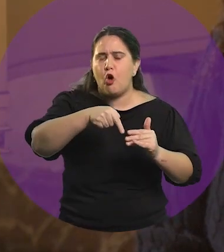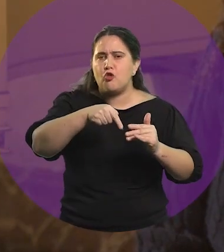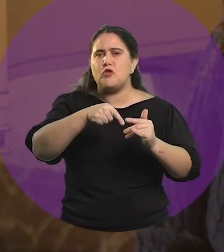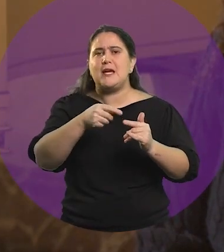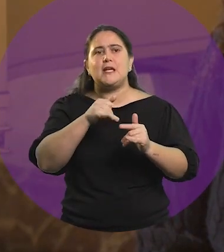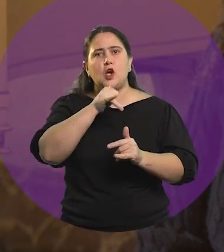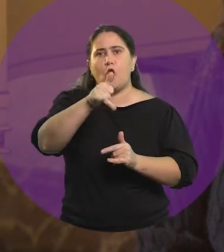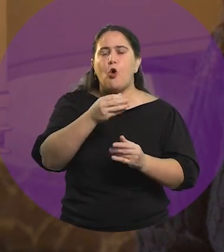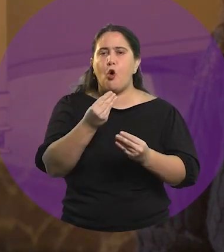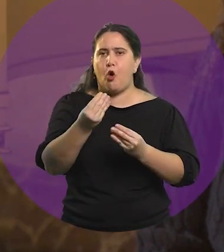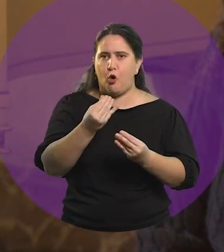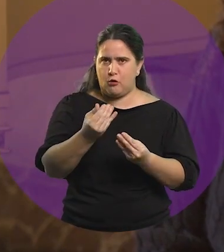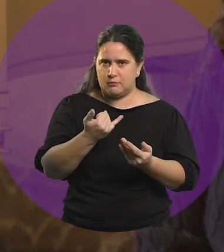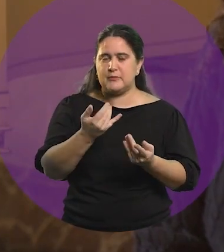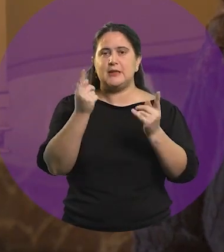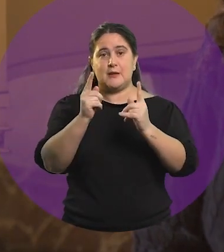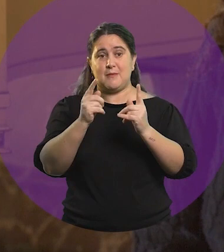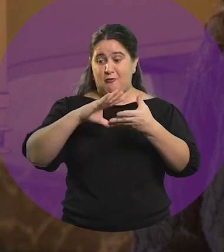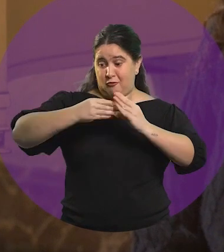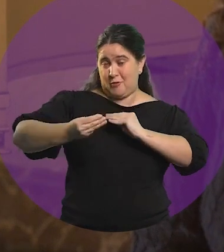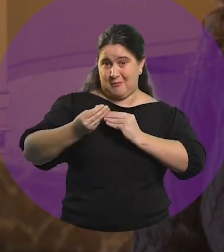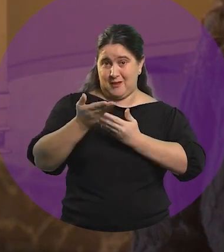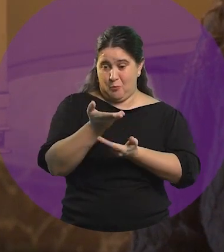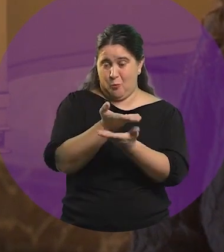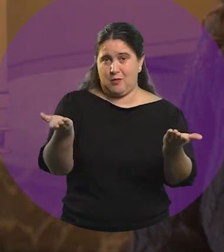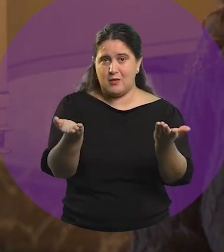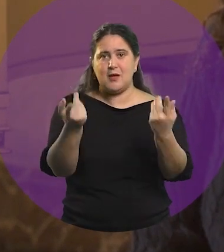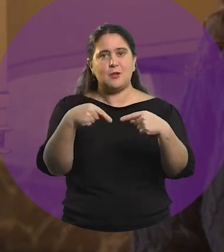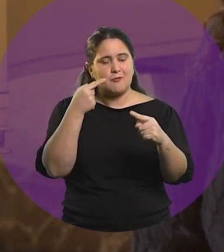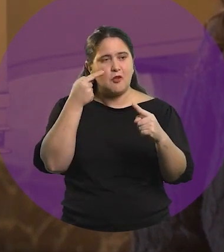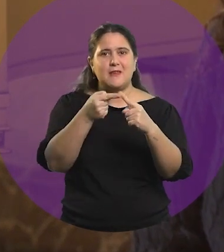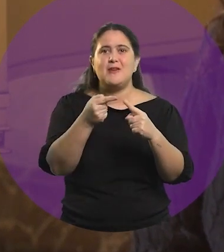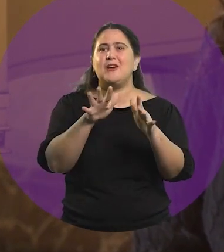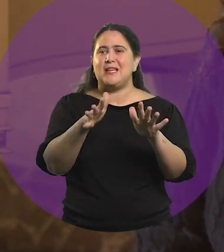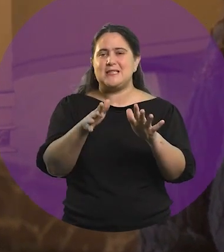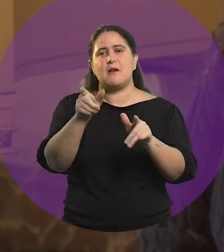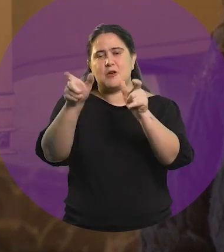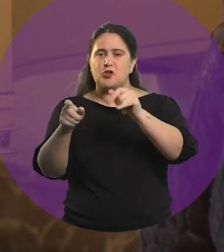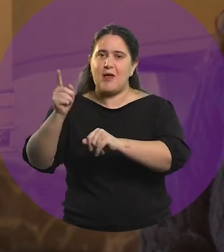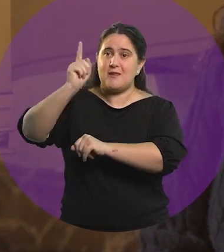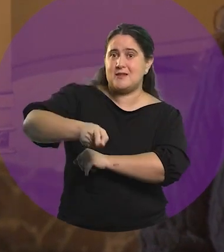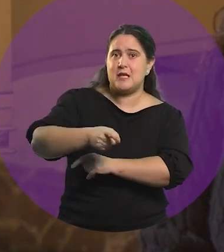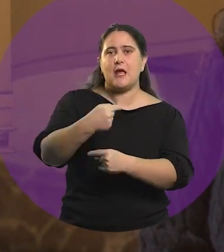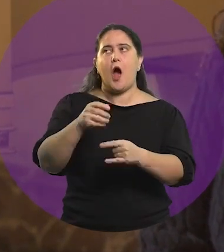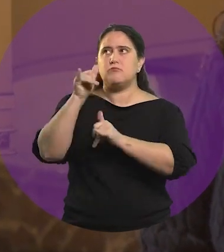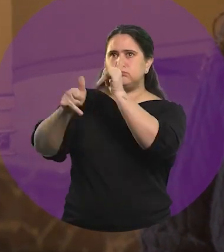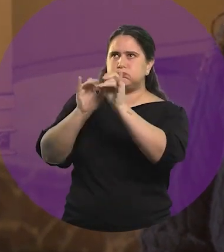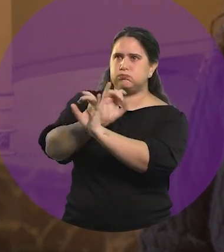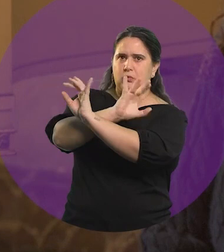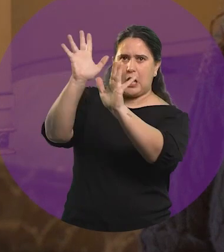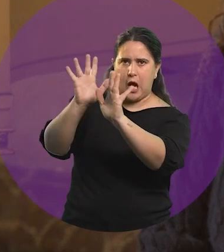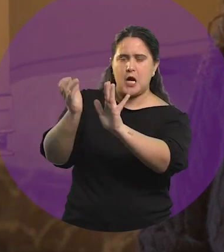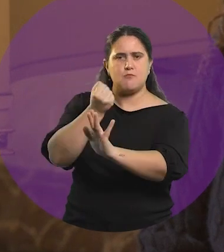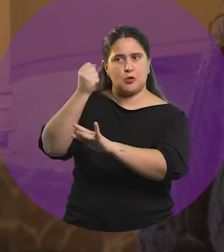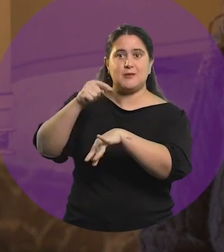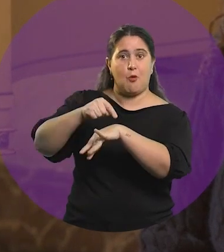medirlas y cómo comunicar también, y de qué manera comunicar y visibilizar, porque la idea es que las personas que toman decisiones tengan información clara,